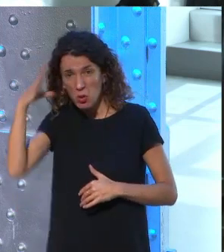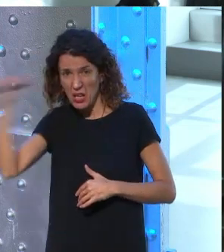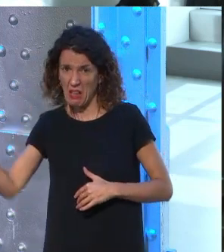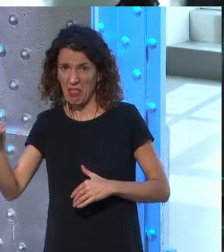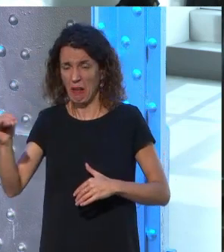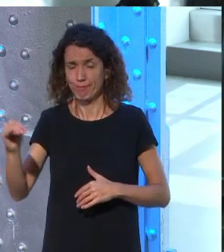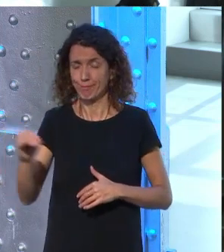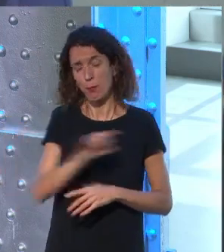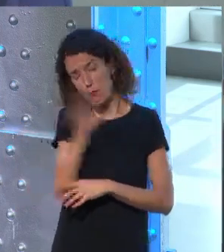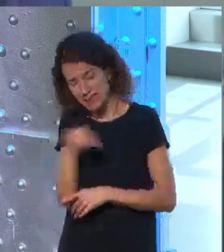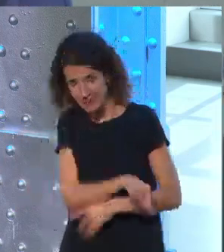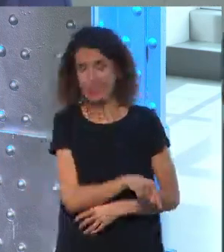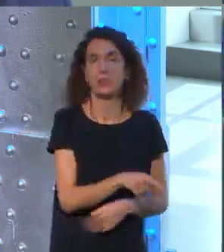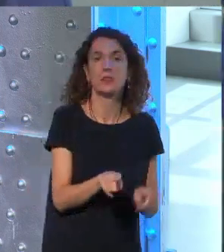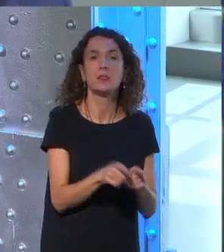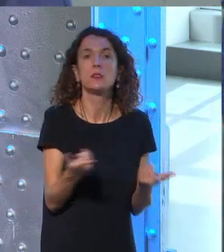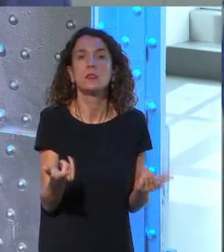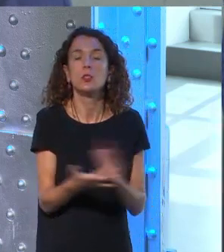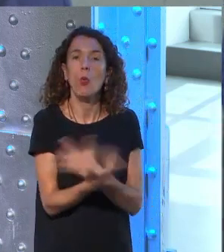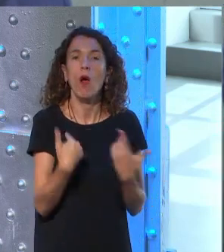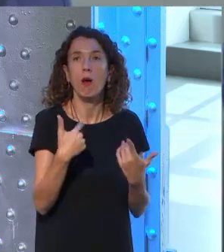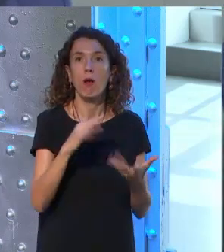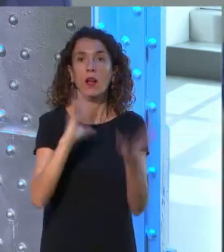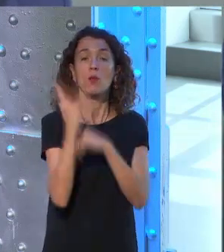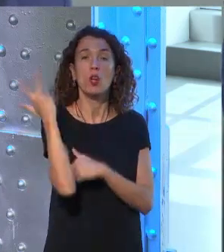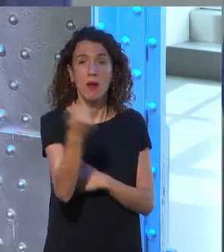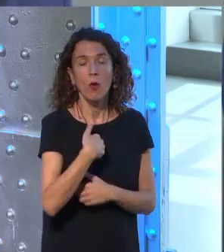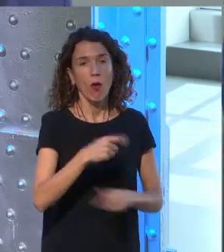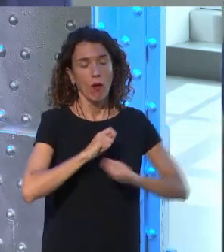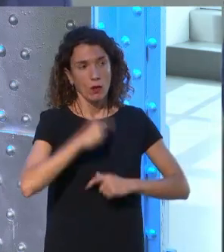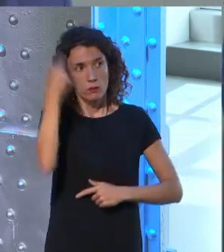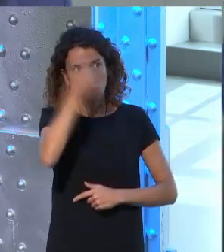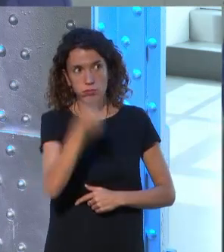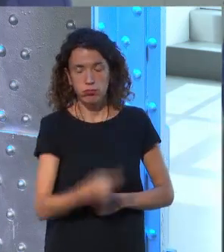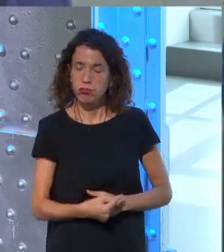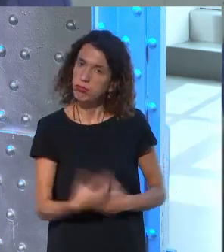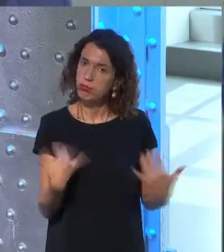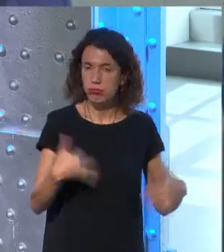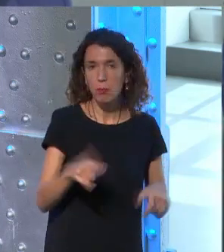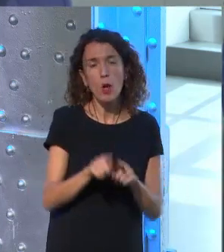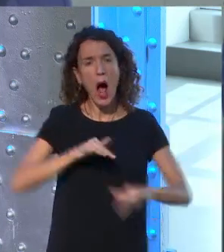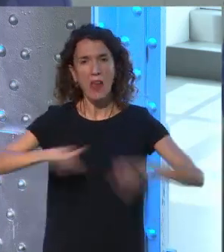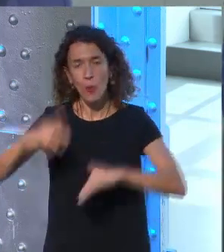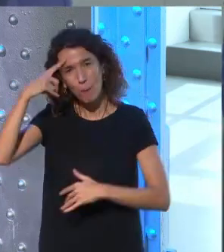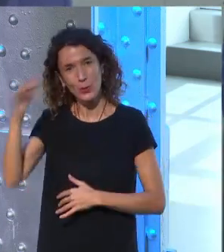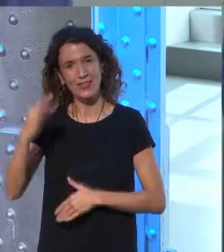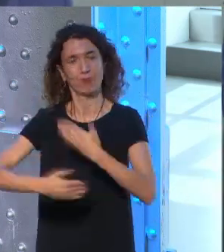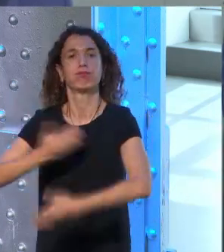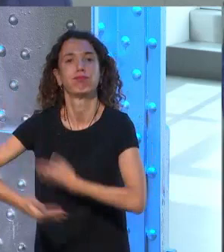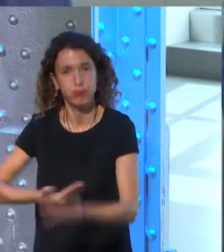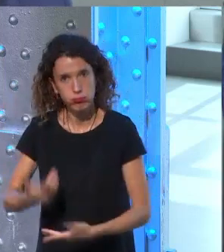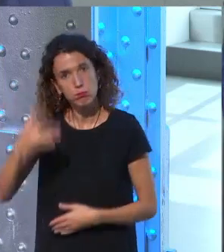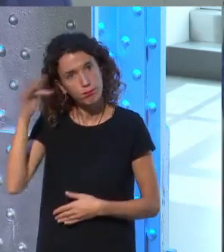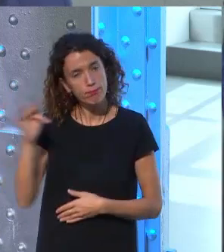los datos sobre el cambio climático nos hacen ser profundamente pesimistas, creo que la acción es profundamente optimista, ¿no? Y